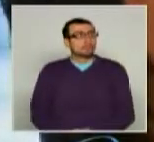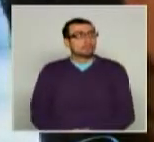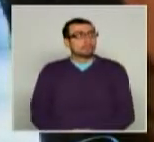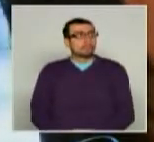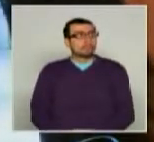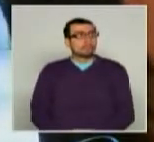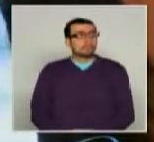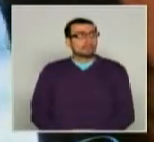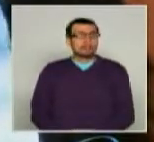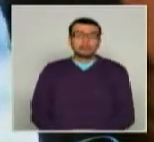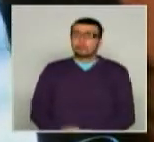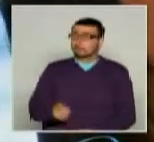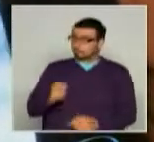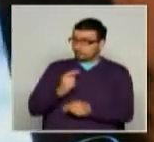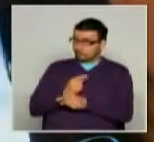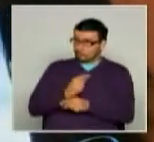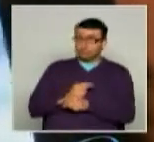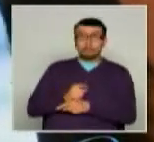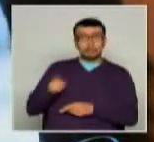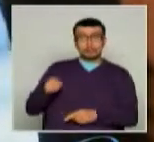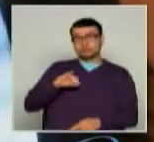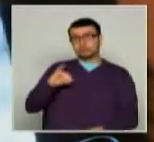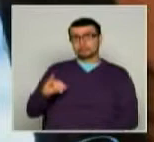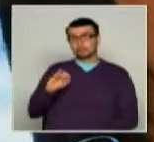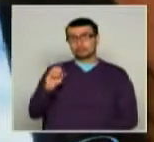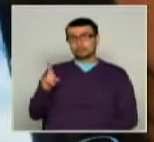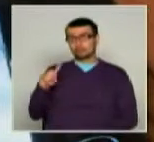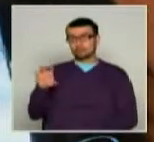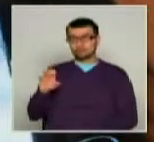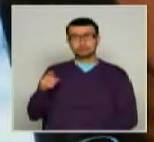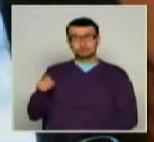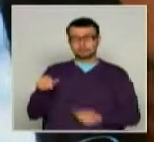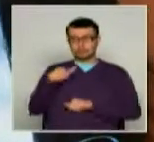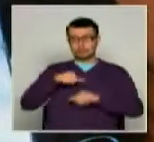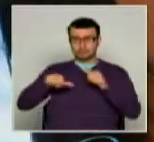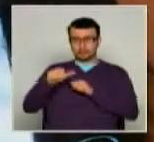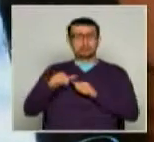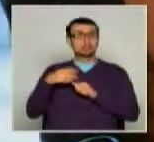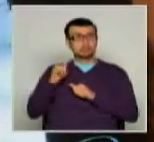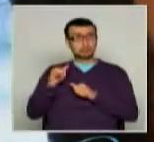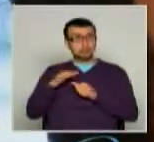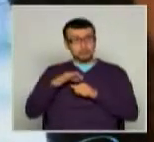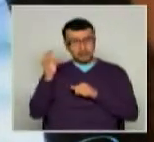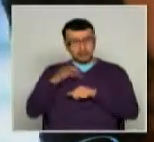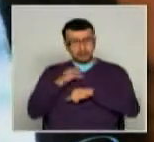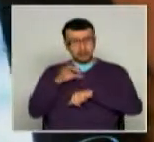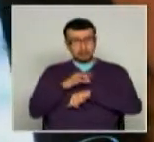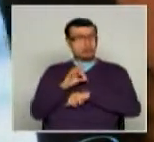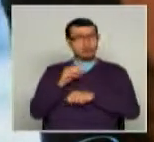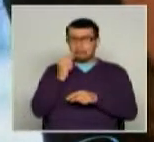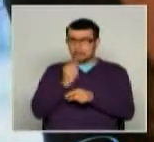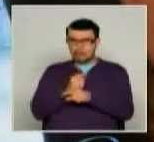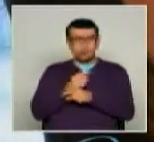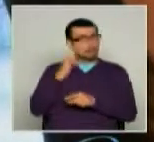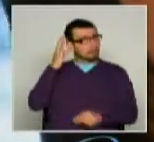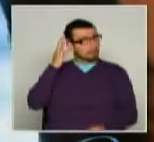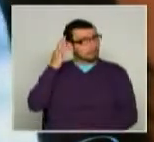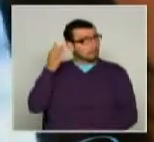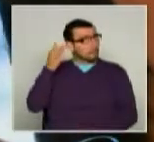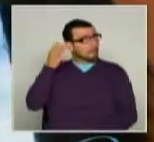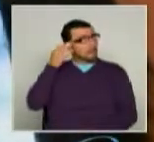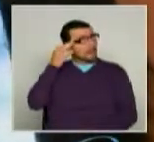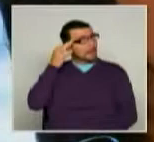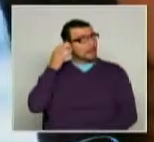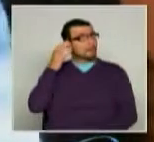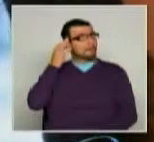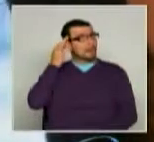Entonces vamos a proceder en este momento con José a retirar las agujitas y vamos a colocarle las chinchetas exactamente en esos mismos puntos. Y ahí es